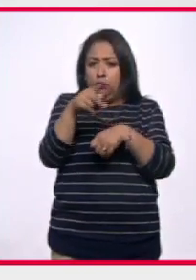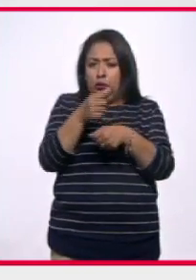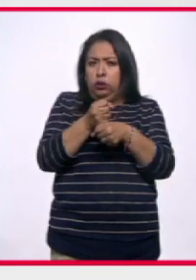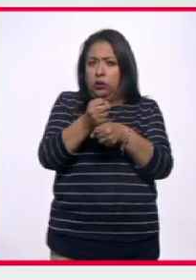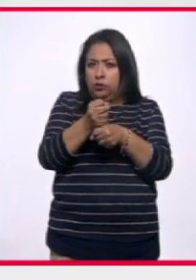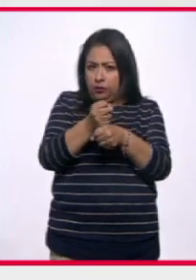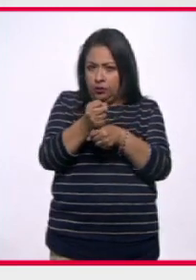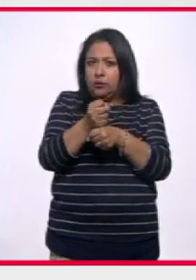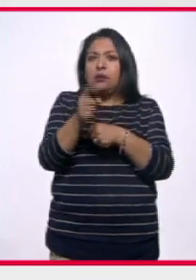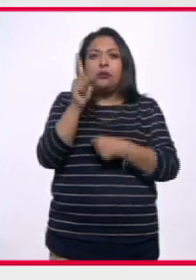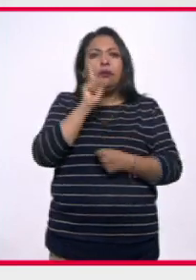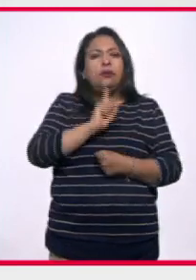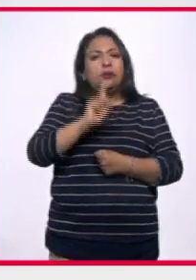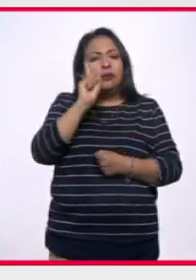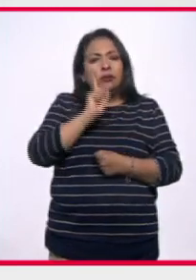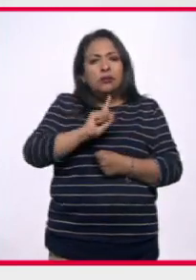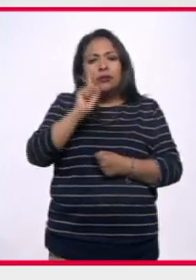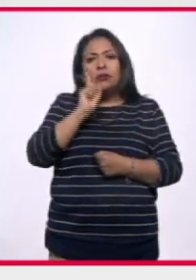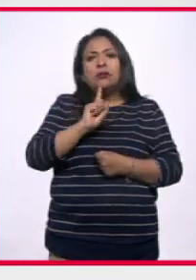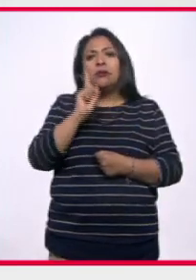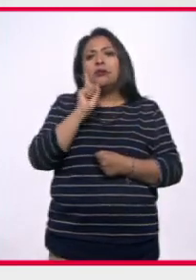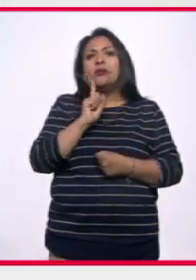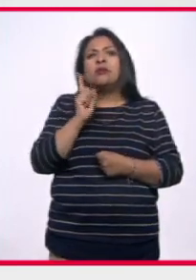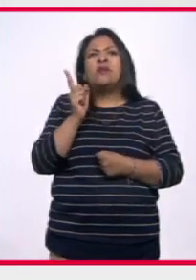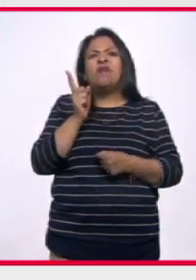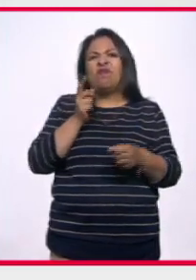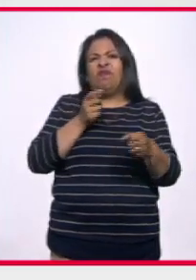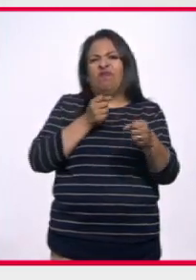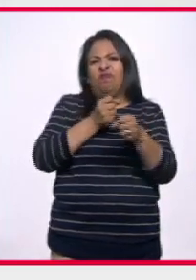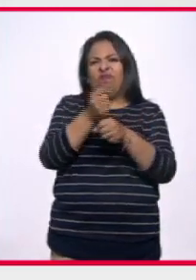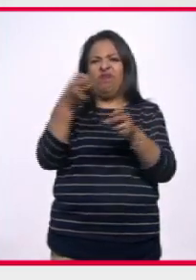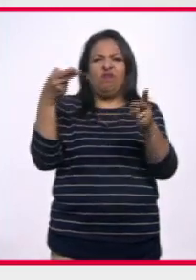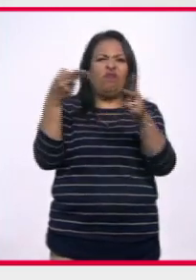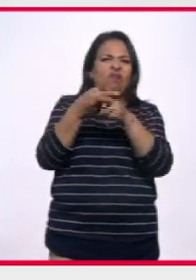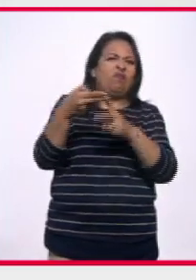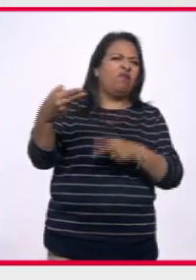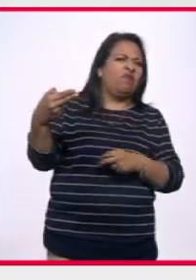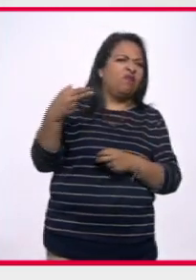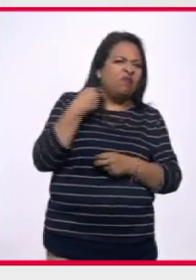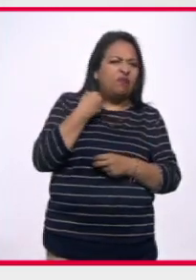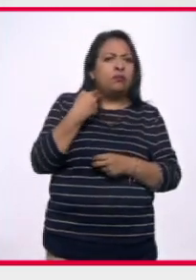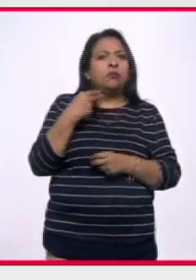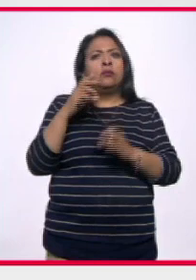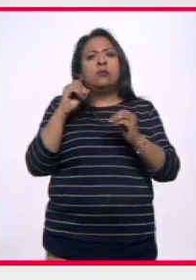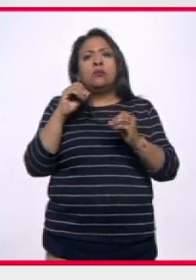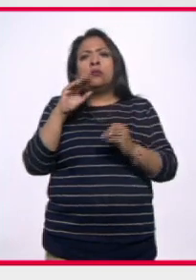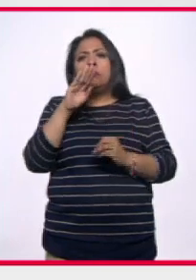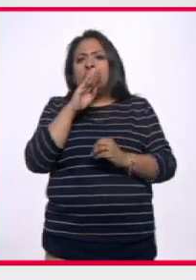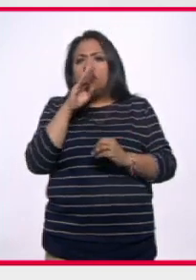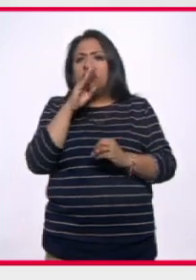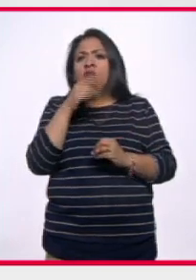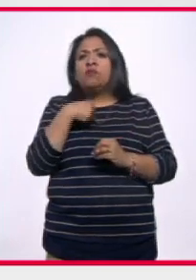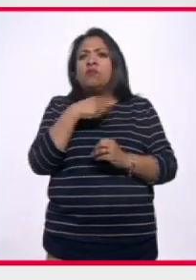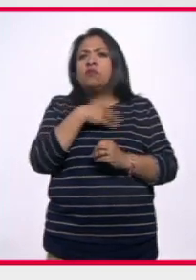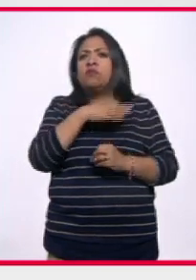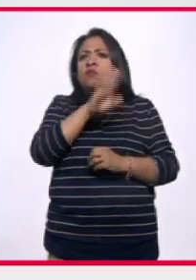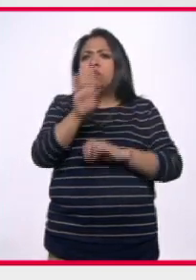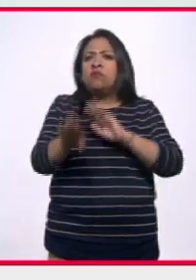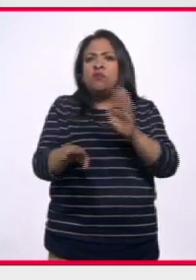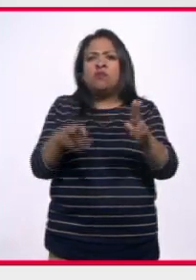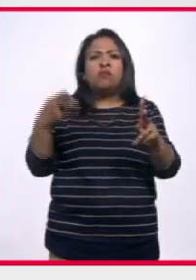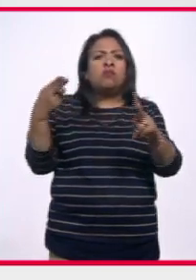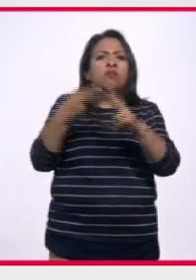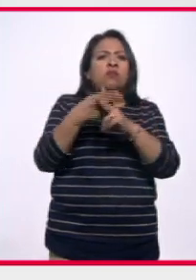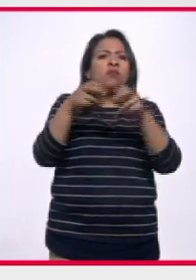que mujeres y mujeres asesinadas madres que han perdido a sus hijos que le han matado